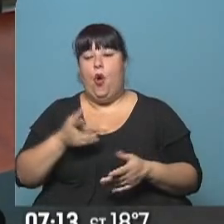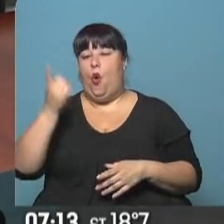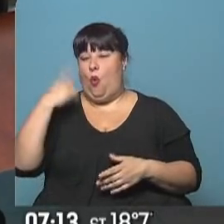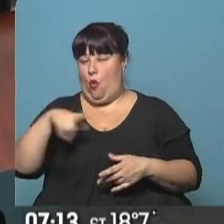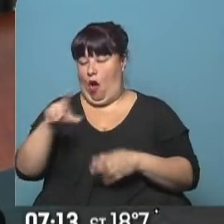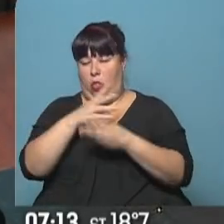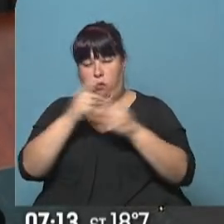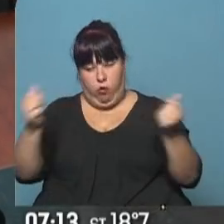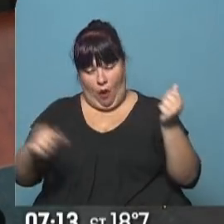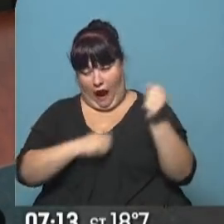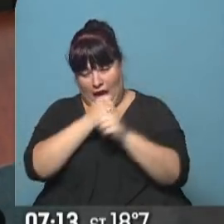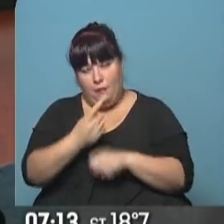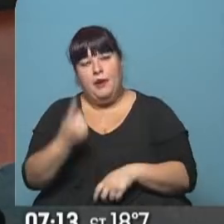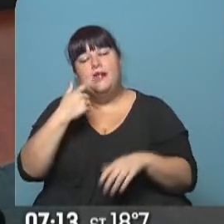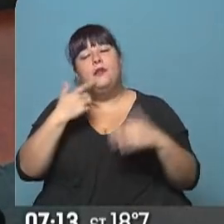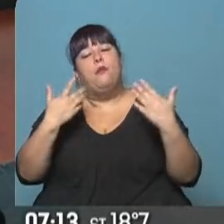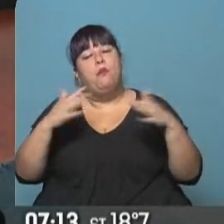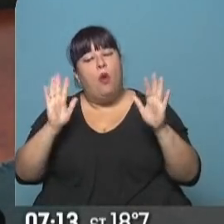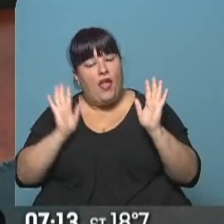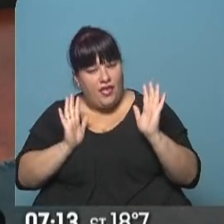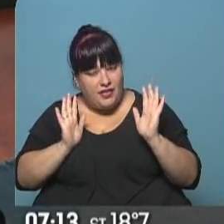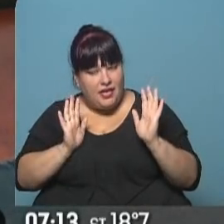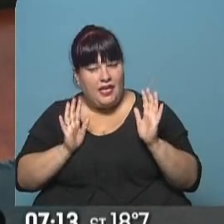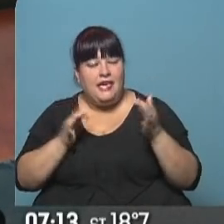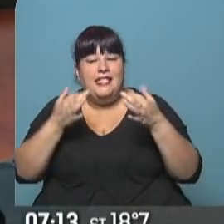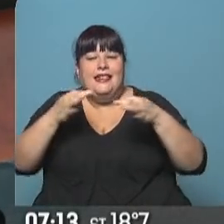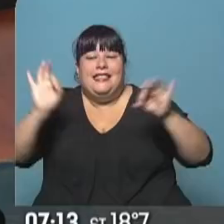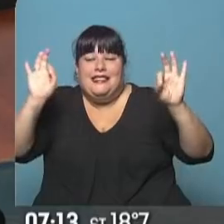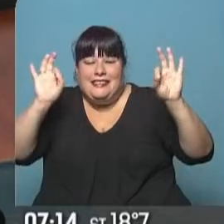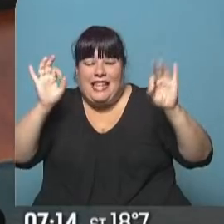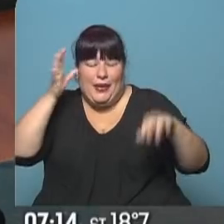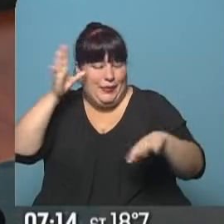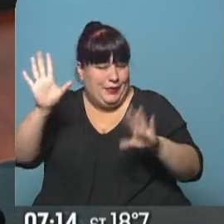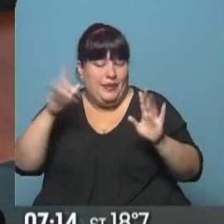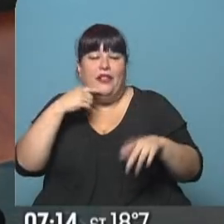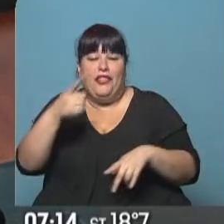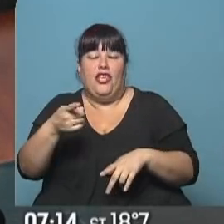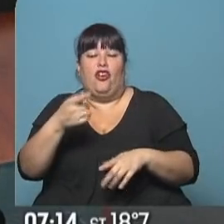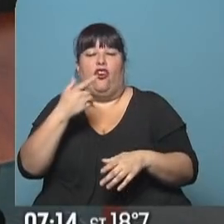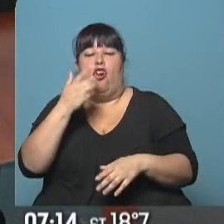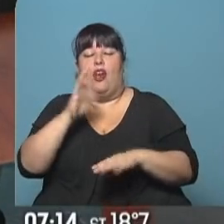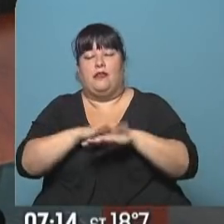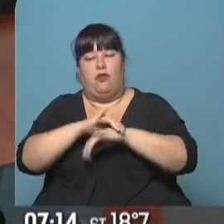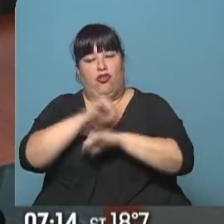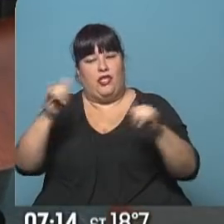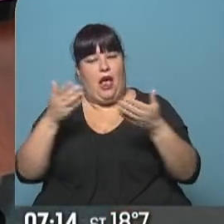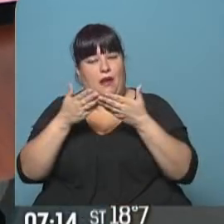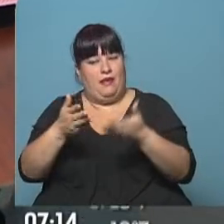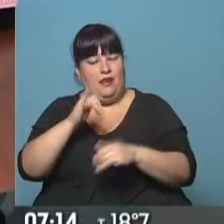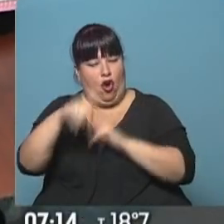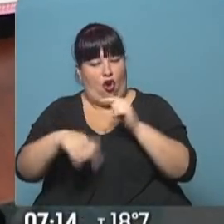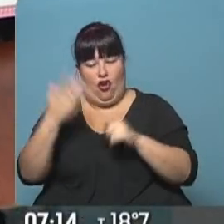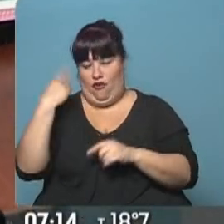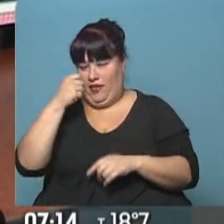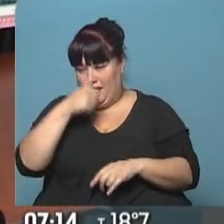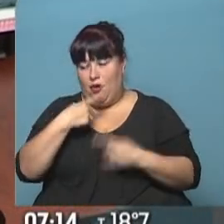esta desaparición de la posibilidad de una supervivencia extrema. Estas fueron las palabras que el vocero de la Armada comunicó este fin de